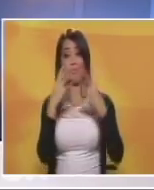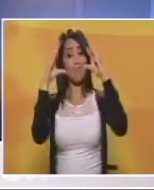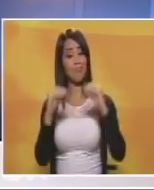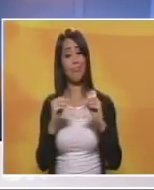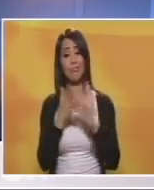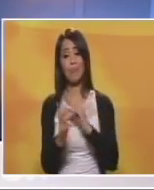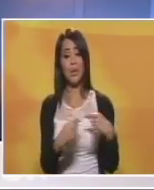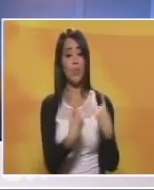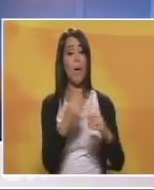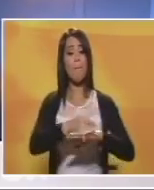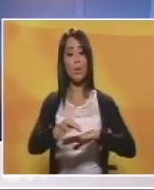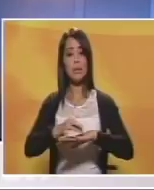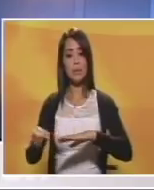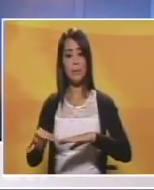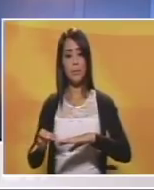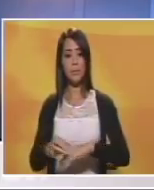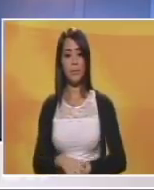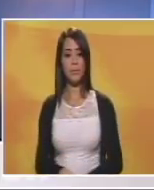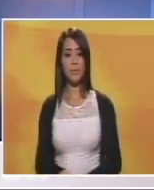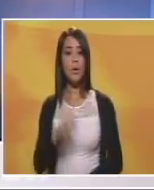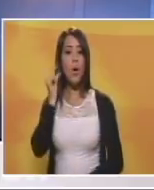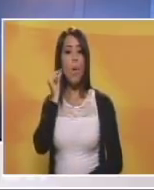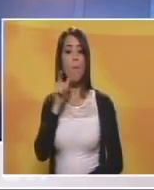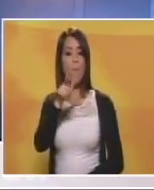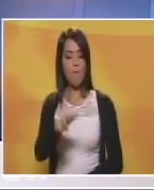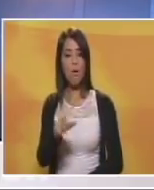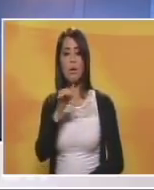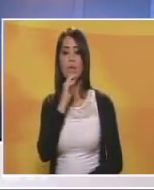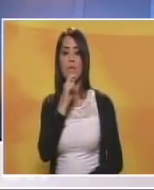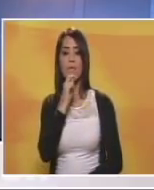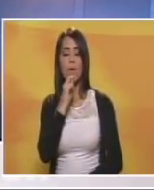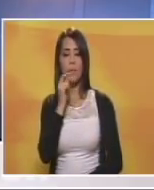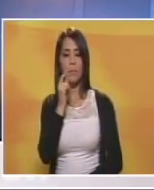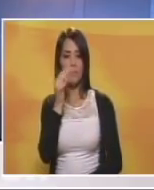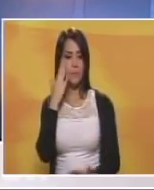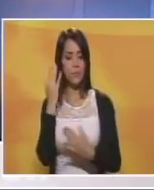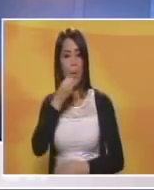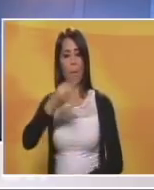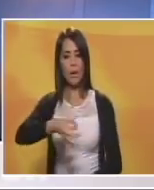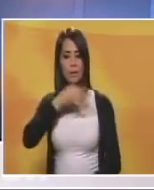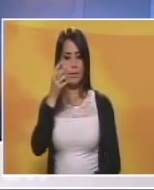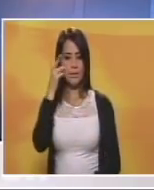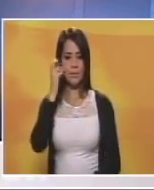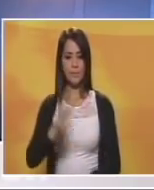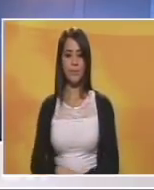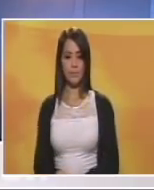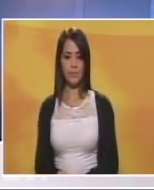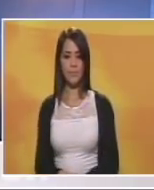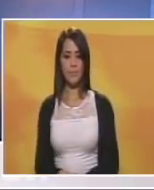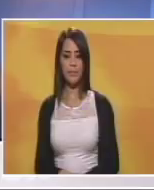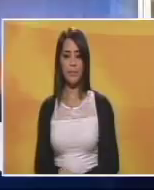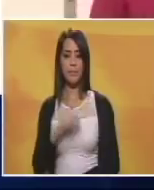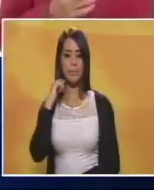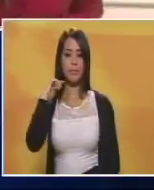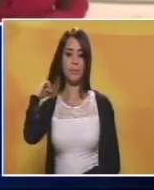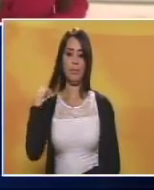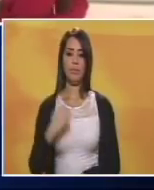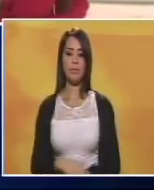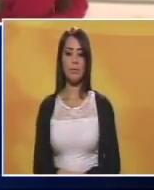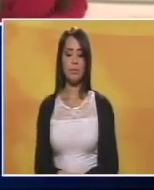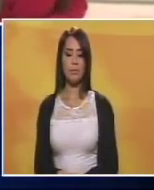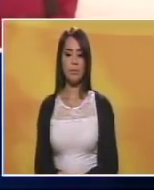varios municipios de la entidad. Nuestra compañera Jenny Soto nos tiene los detalles. Muy buenas tardes, Jenny, te escuchamos a esta hora.